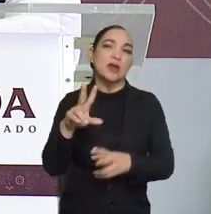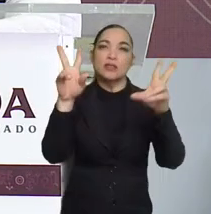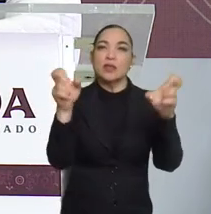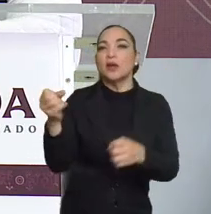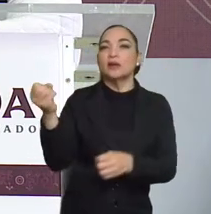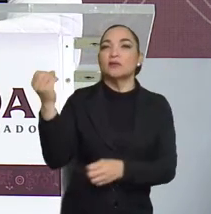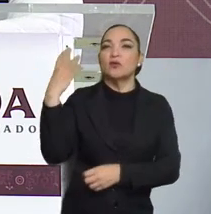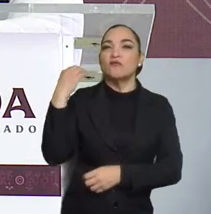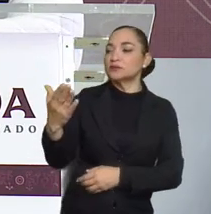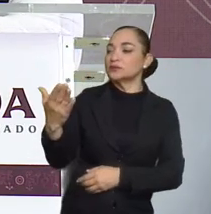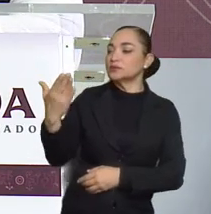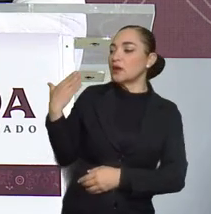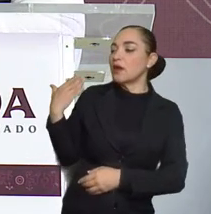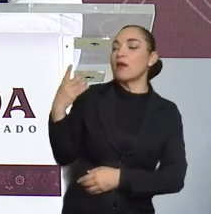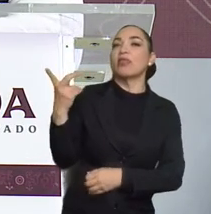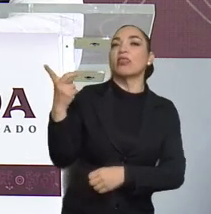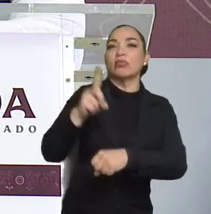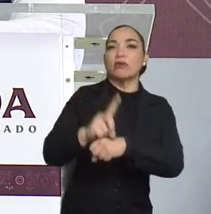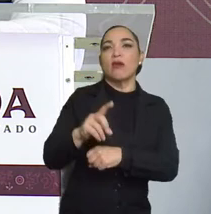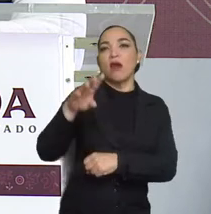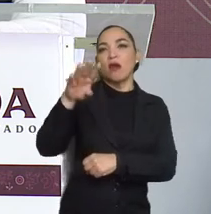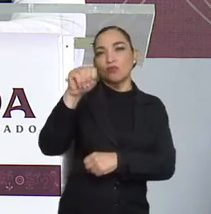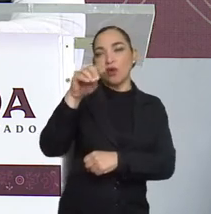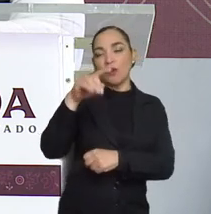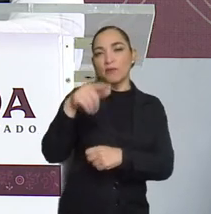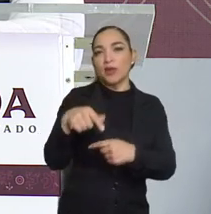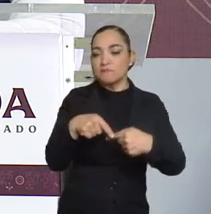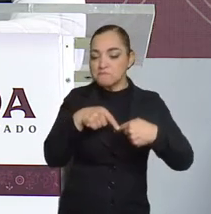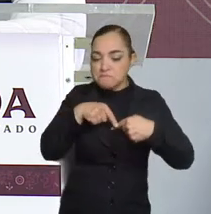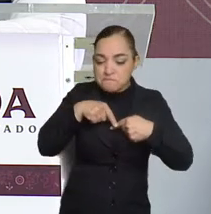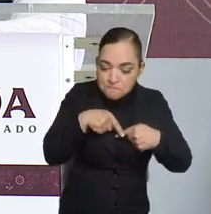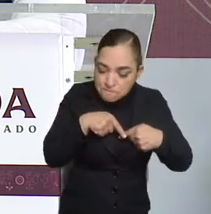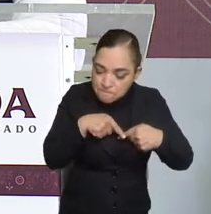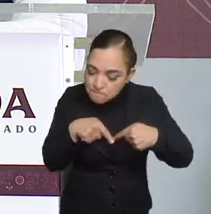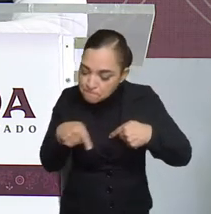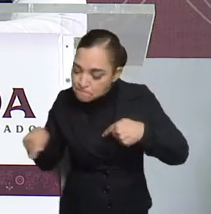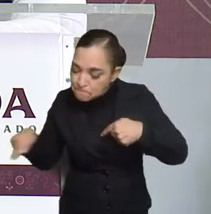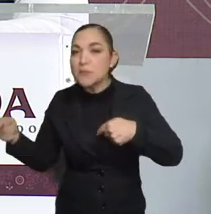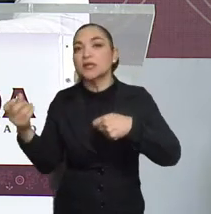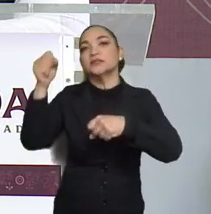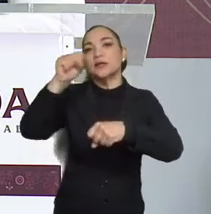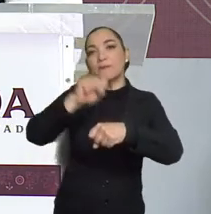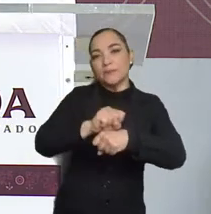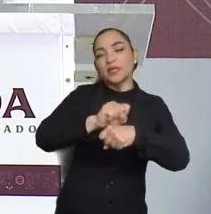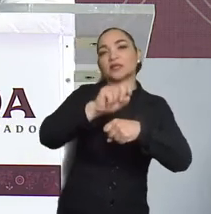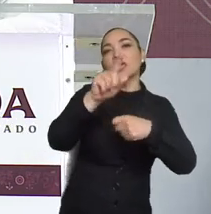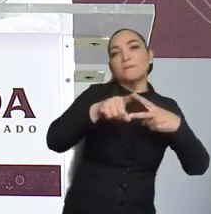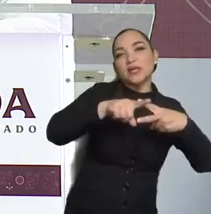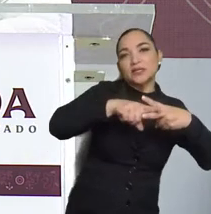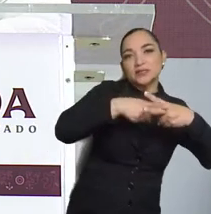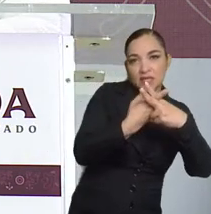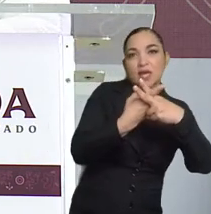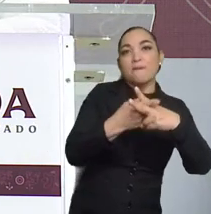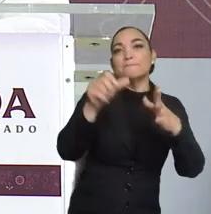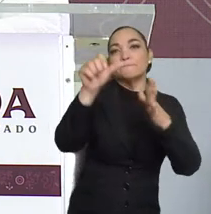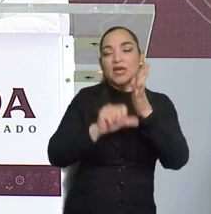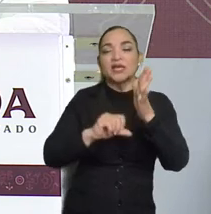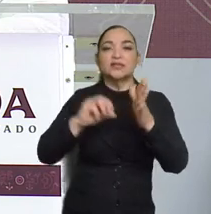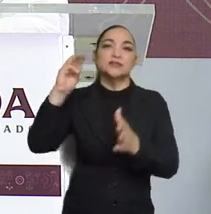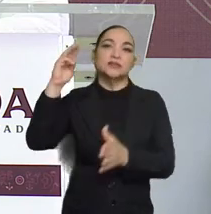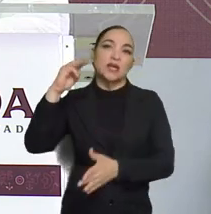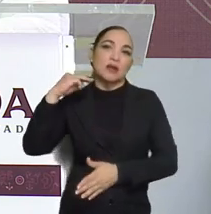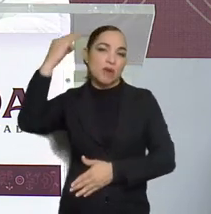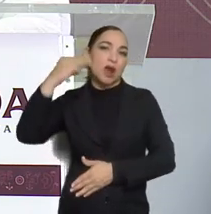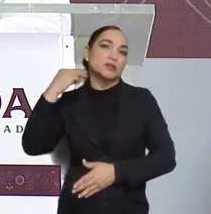eso tuvimos y estamos desarrollando durante toda la semana, desde el principio del mes de marzo y antes incluso, charlas con